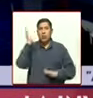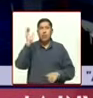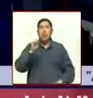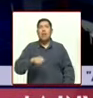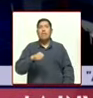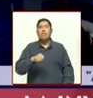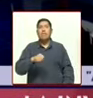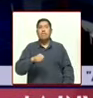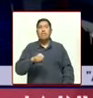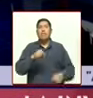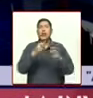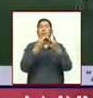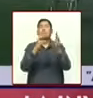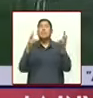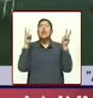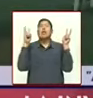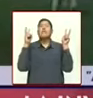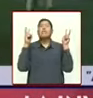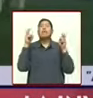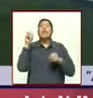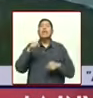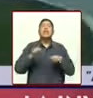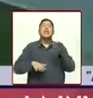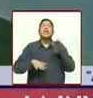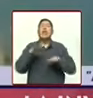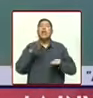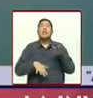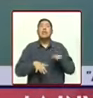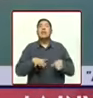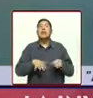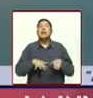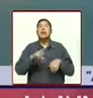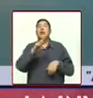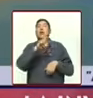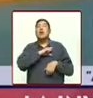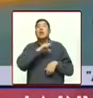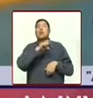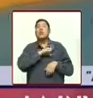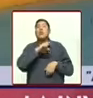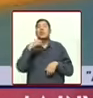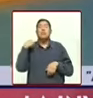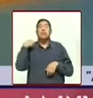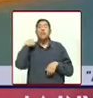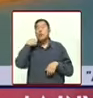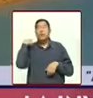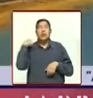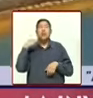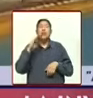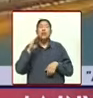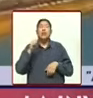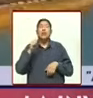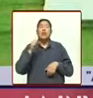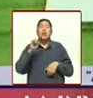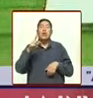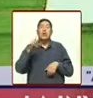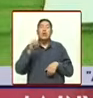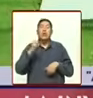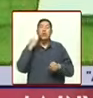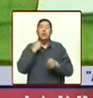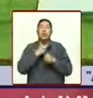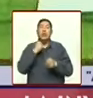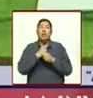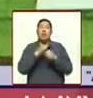sí, hasta Viacha, porque probablemente el policía sargento Basilio Mamani haya trabajado